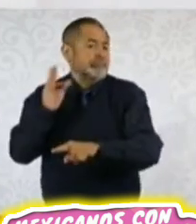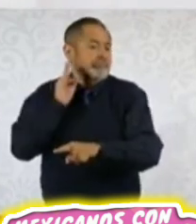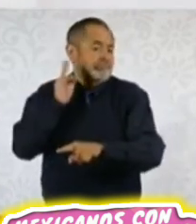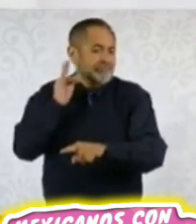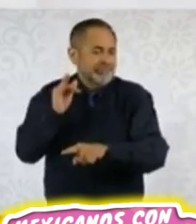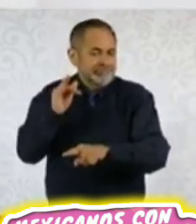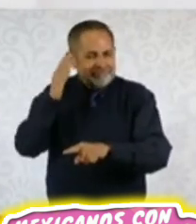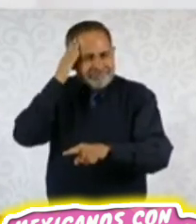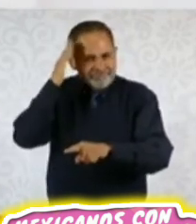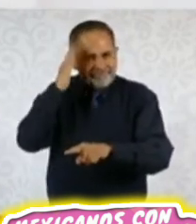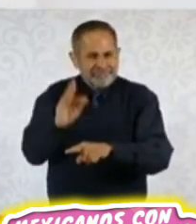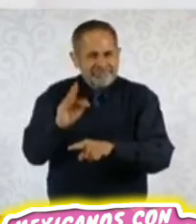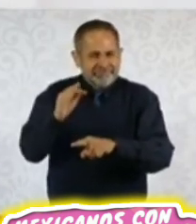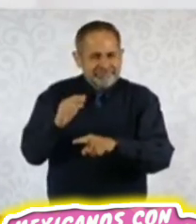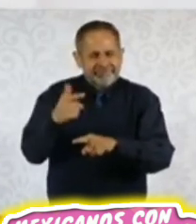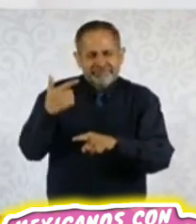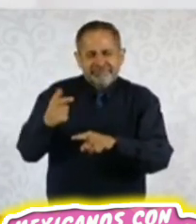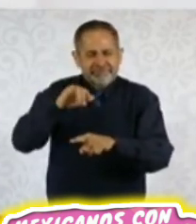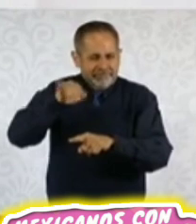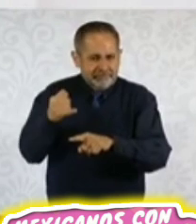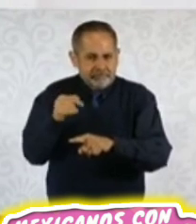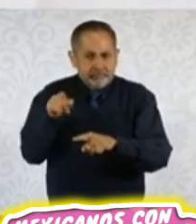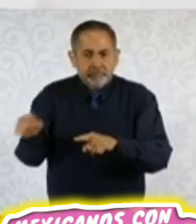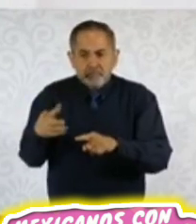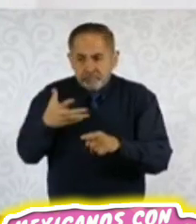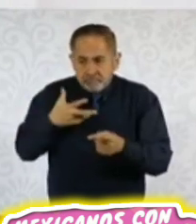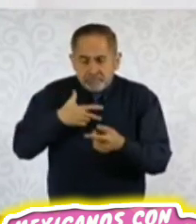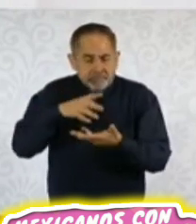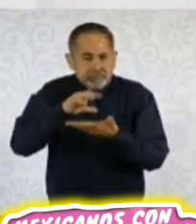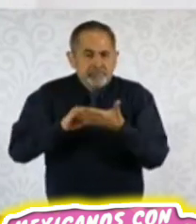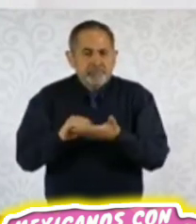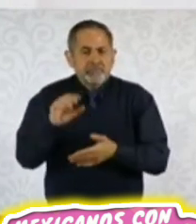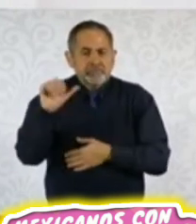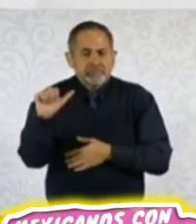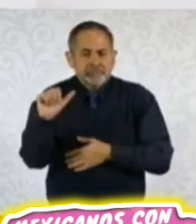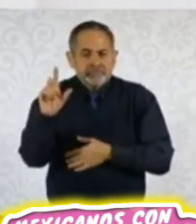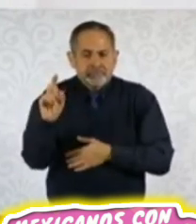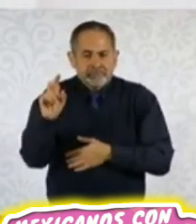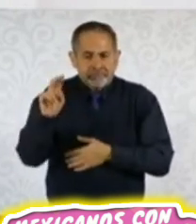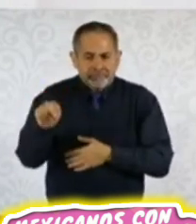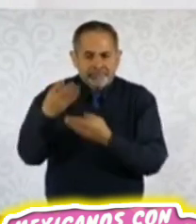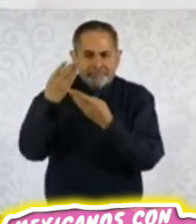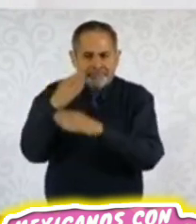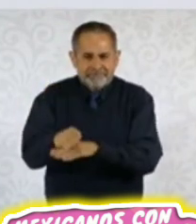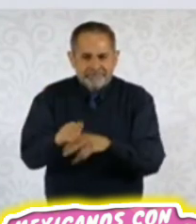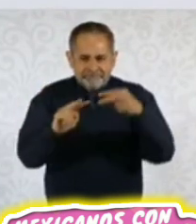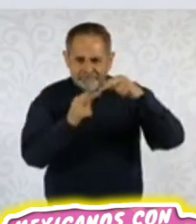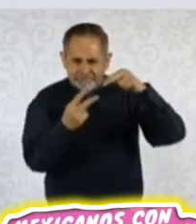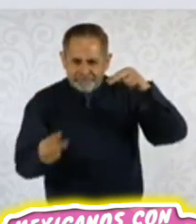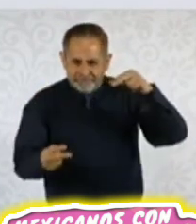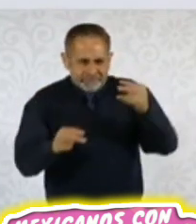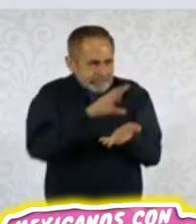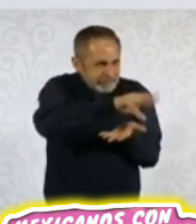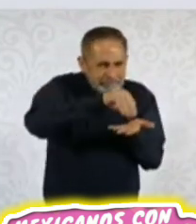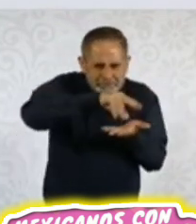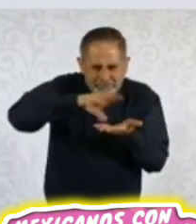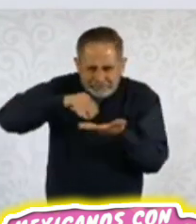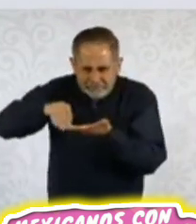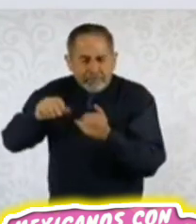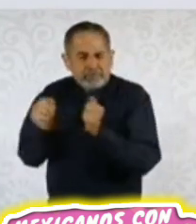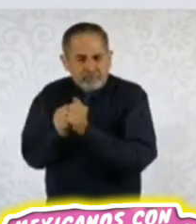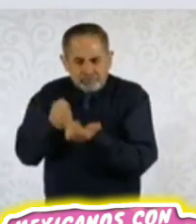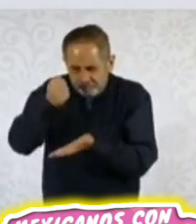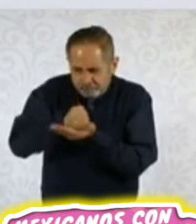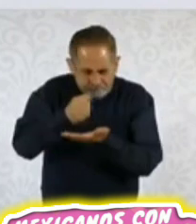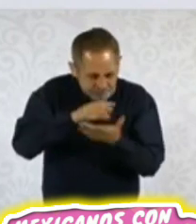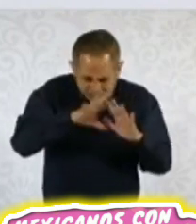justicia, hizo un banco de ADN certificado muy importante, y